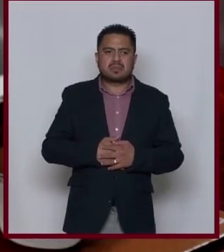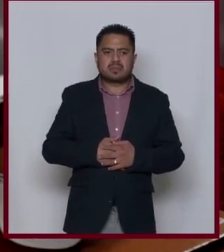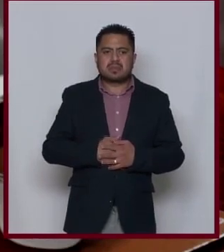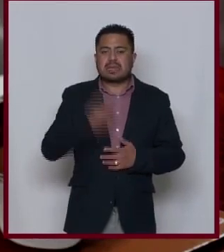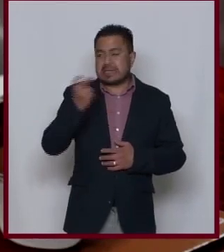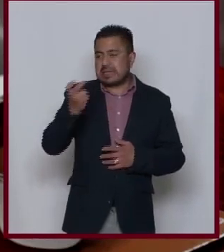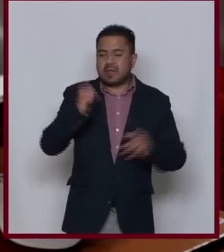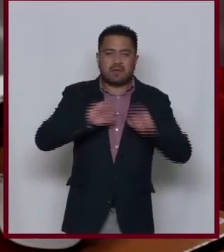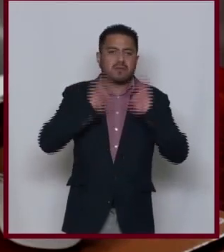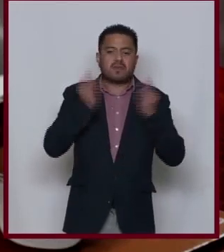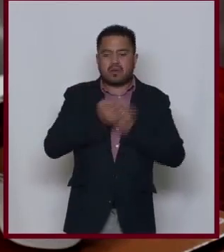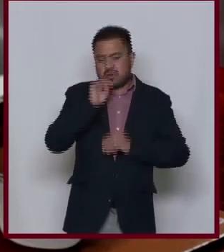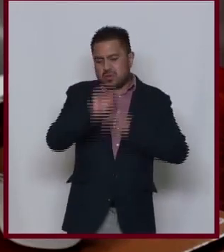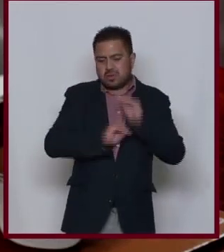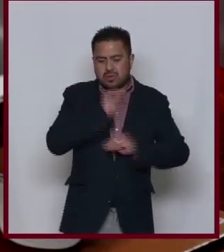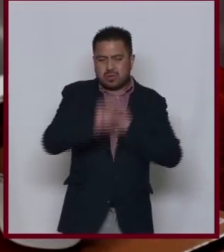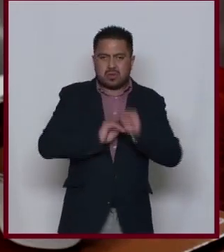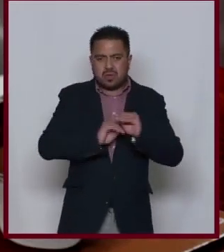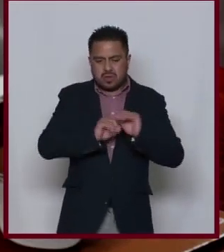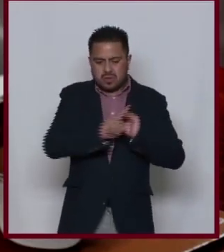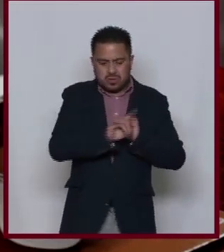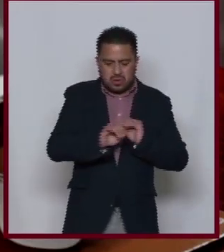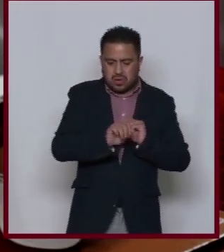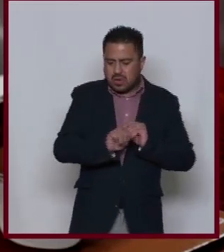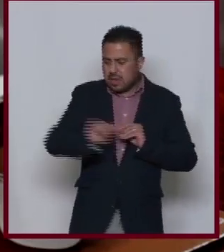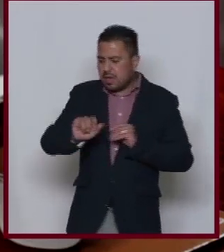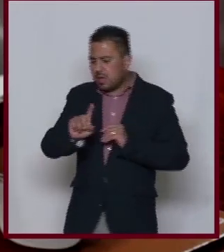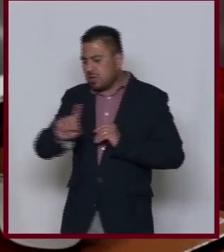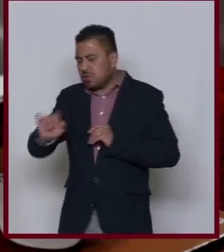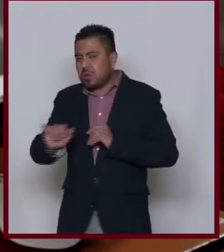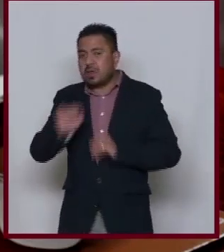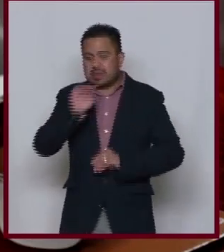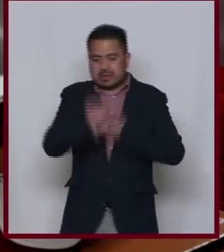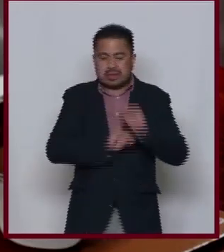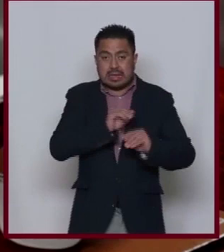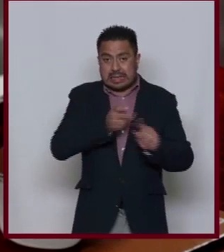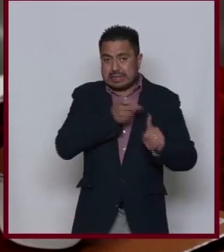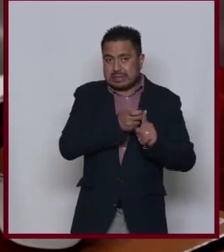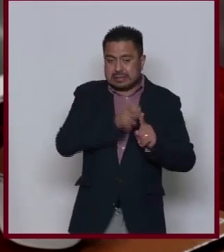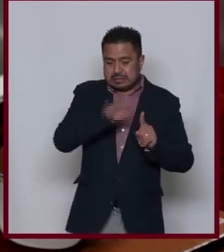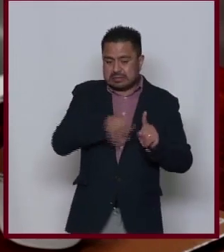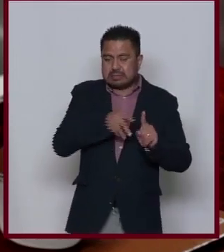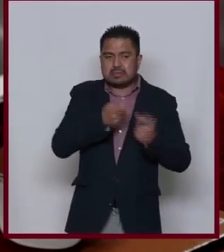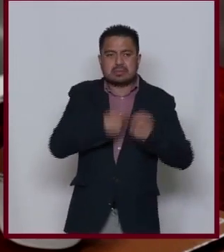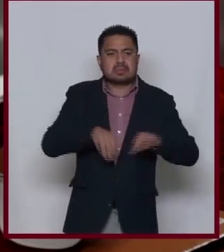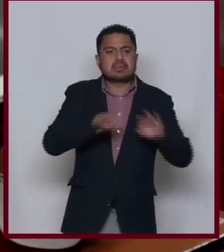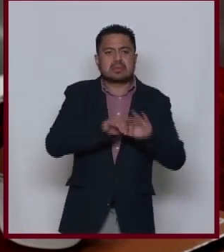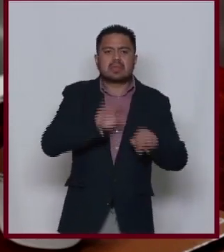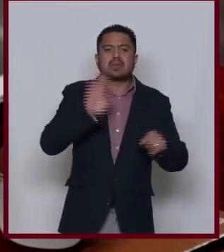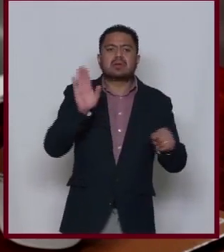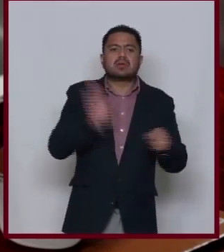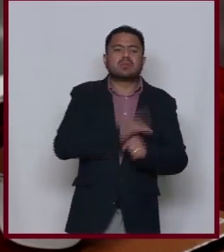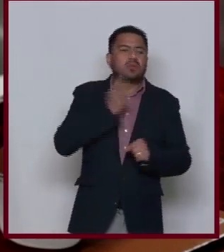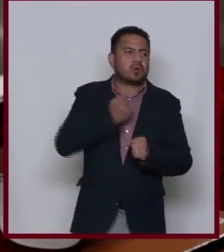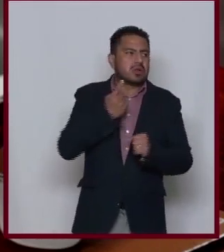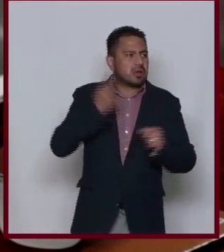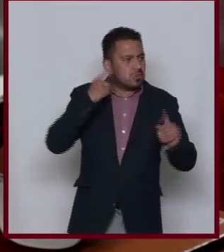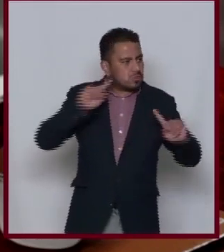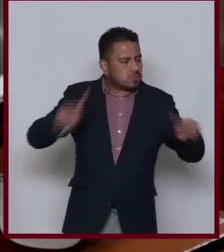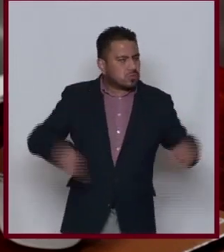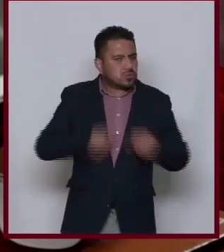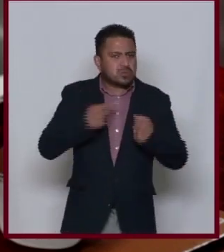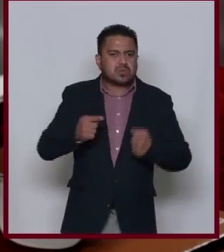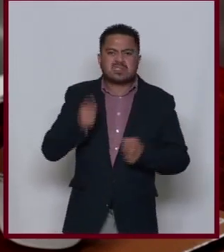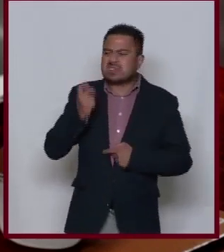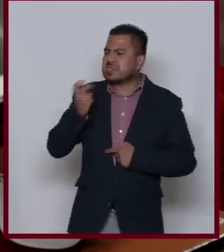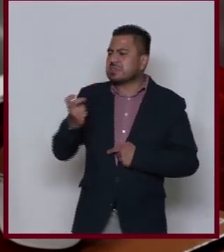Es la forma de acomodar los pasos que van de un do a otro do. Eso es una escala y es muy importante porque en la música nos